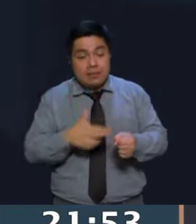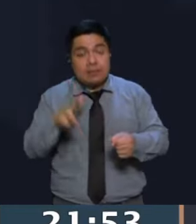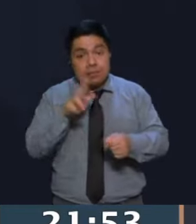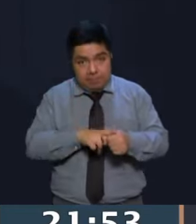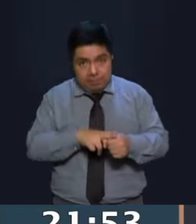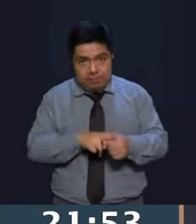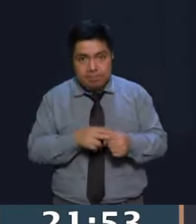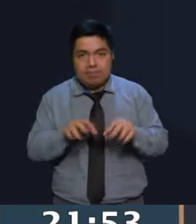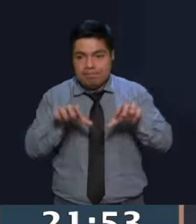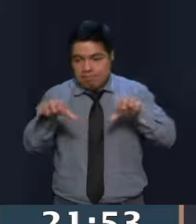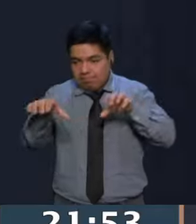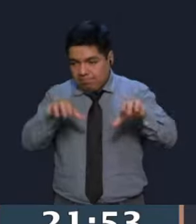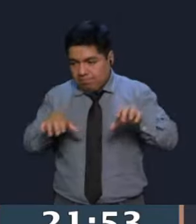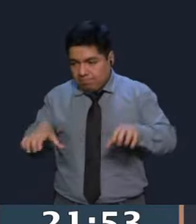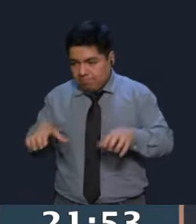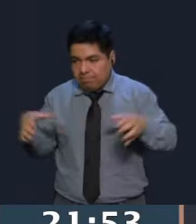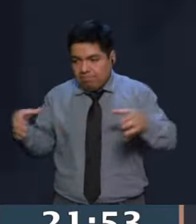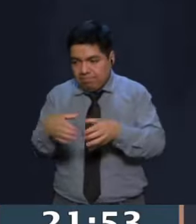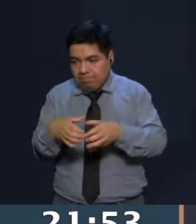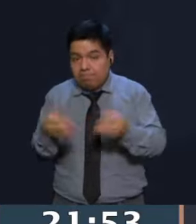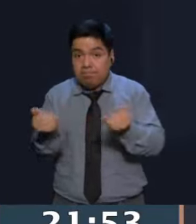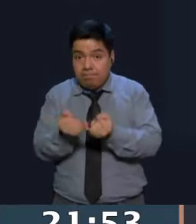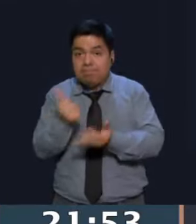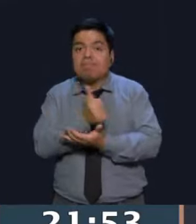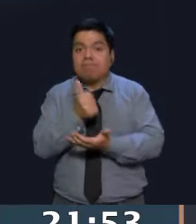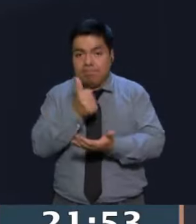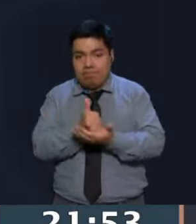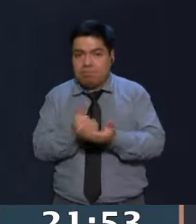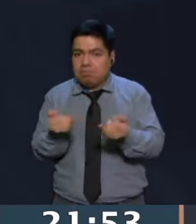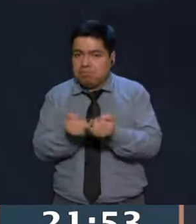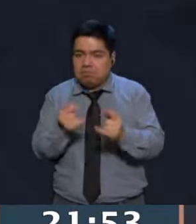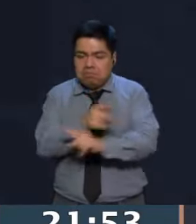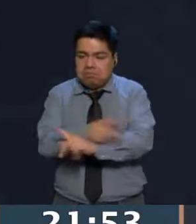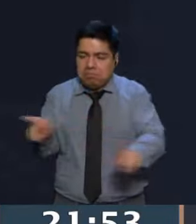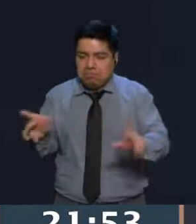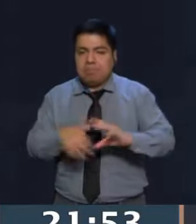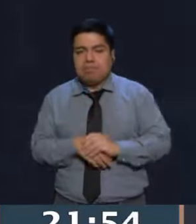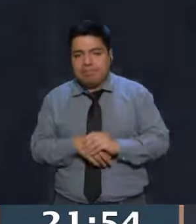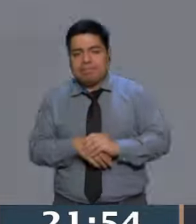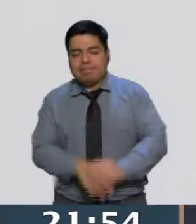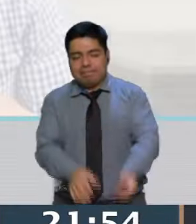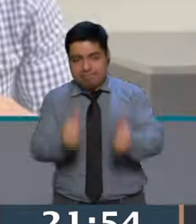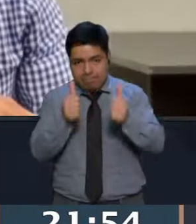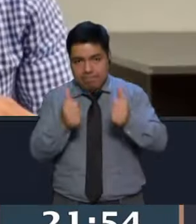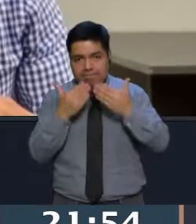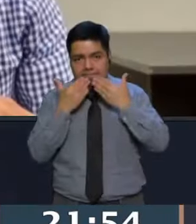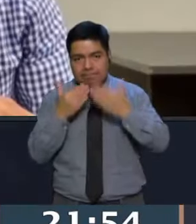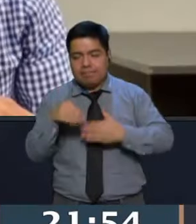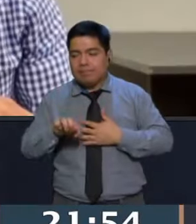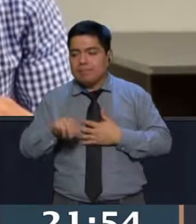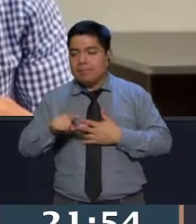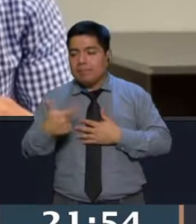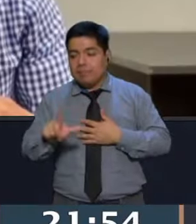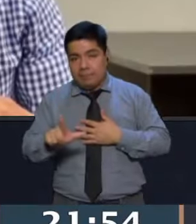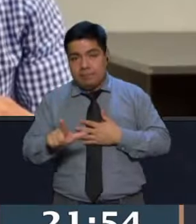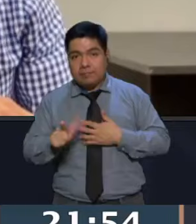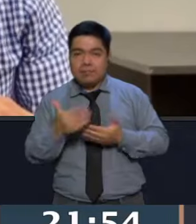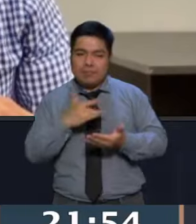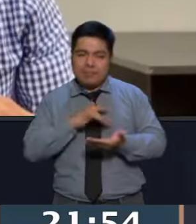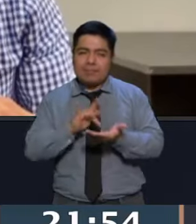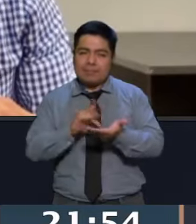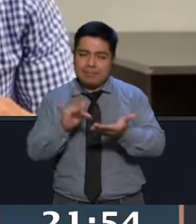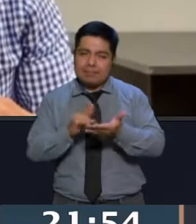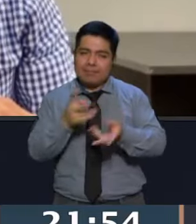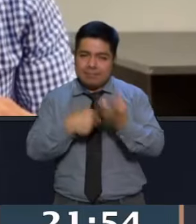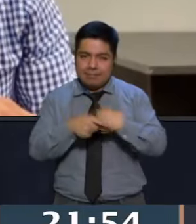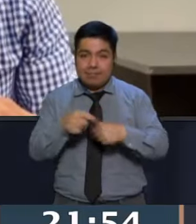en 635 hospitales que están en zonas comunitarias, pero también en ciudades y áreas urbanas. Así es,